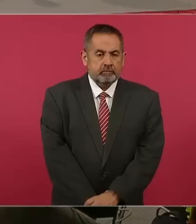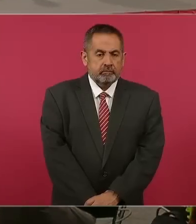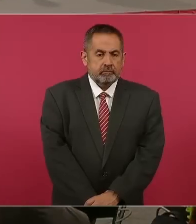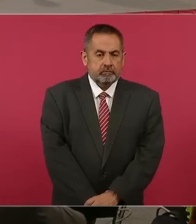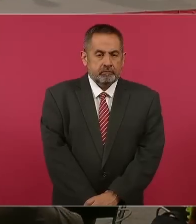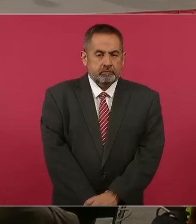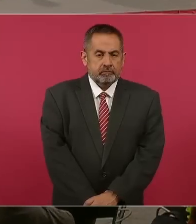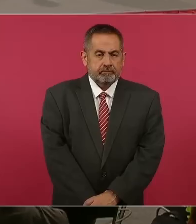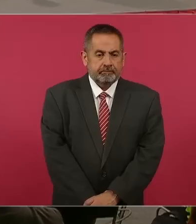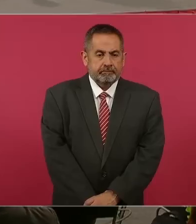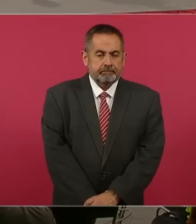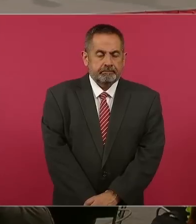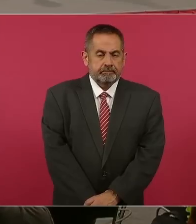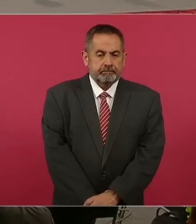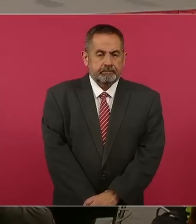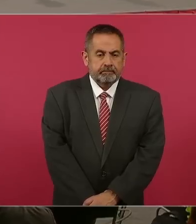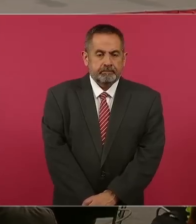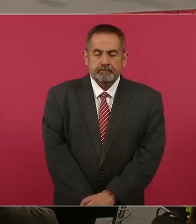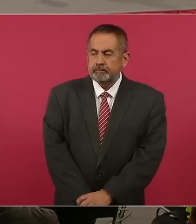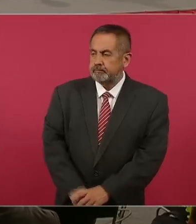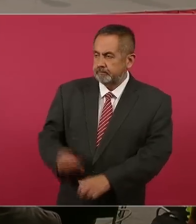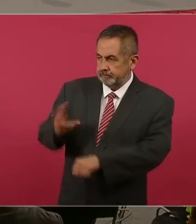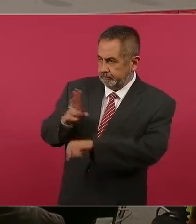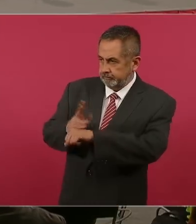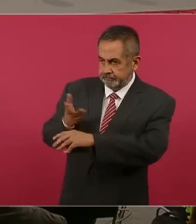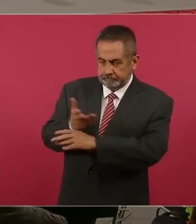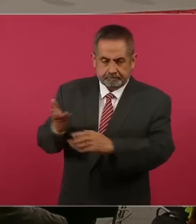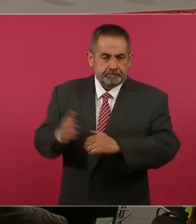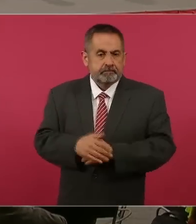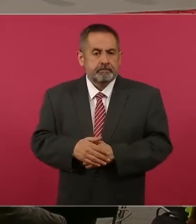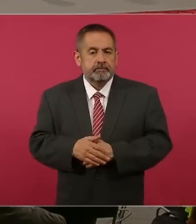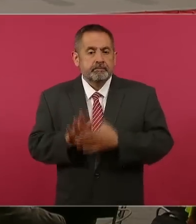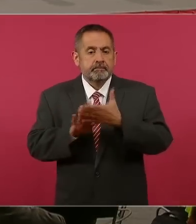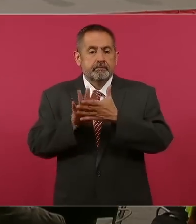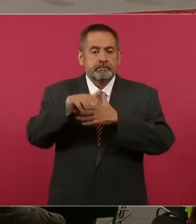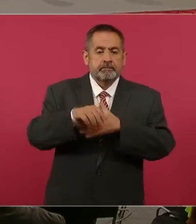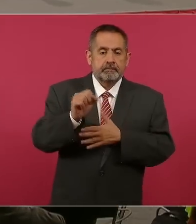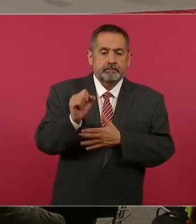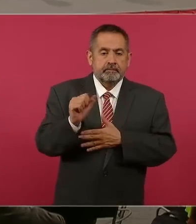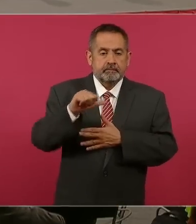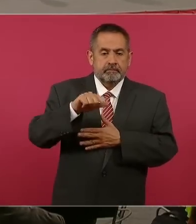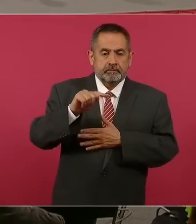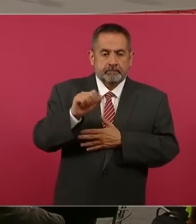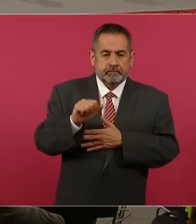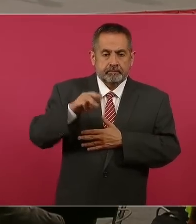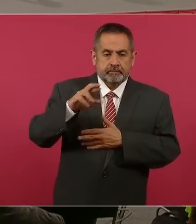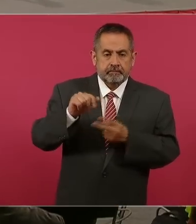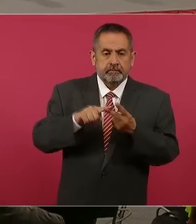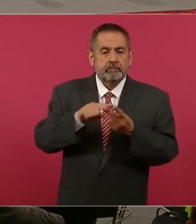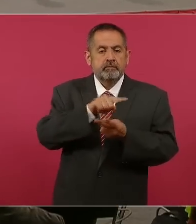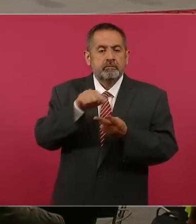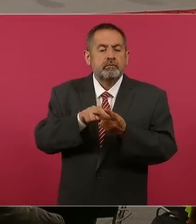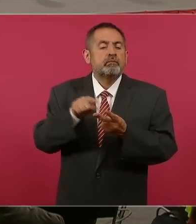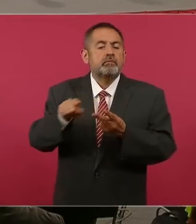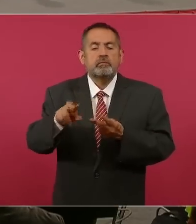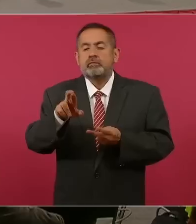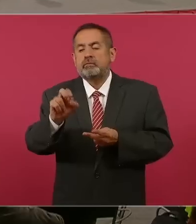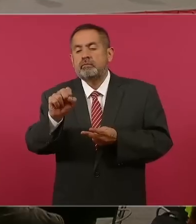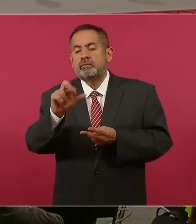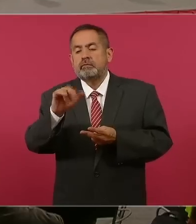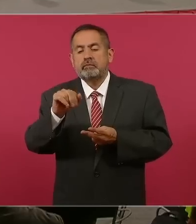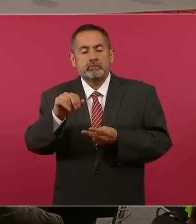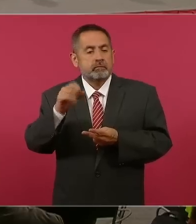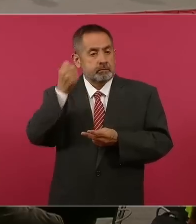días a todas y todos. La presa Santa María y zona de riego se ubican en el municipio del Rosario, en el sur del estado